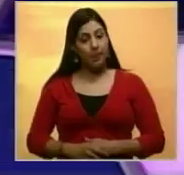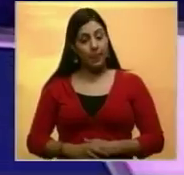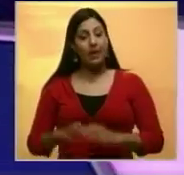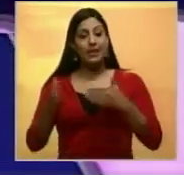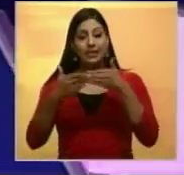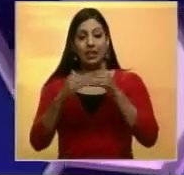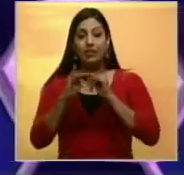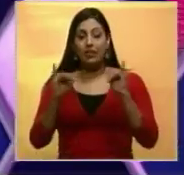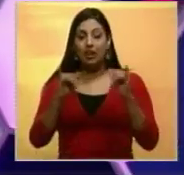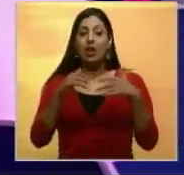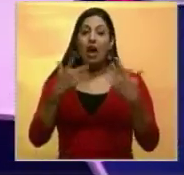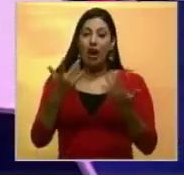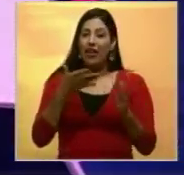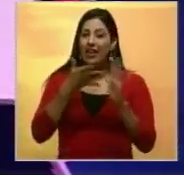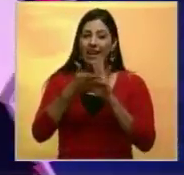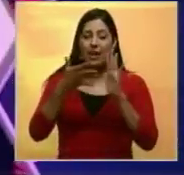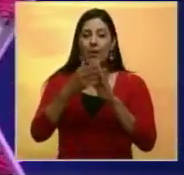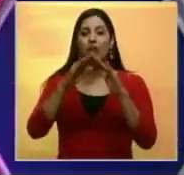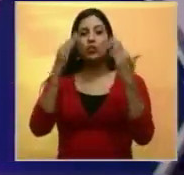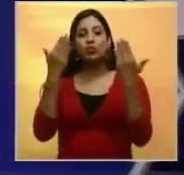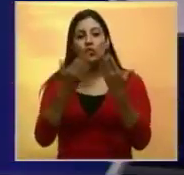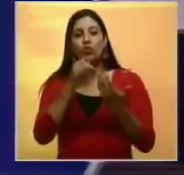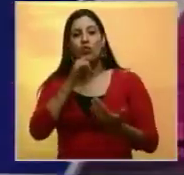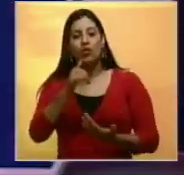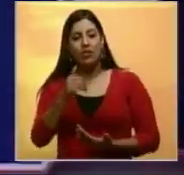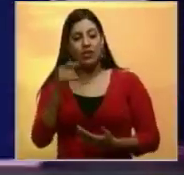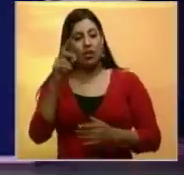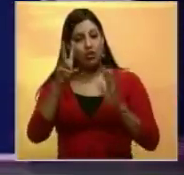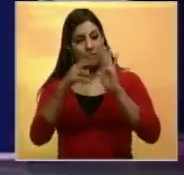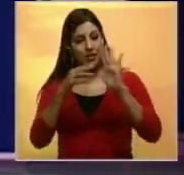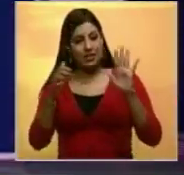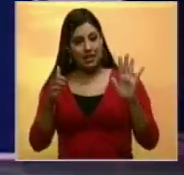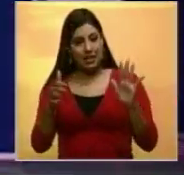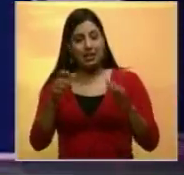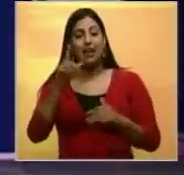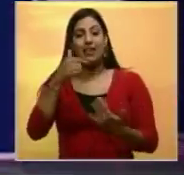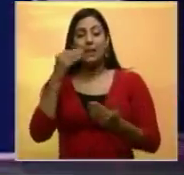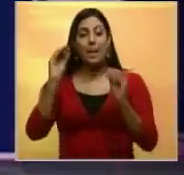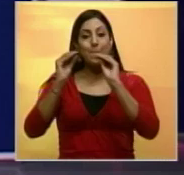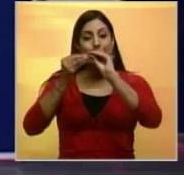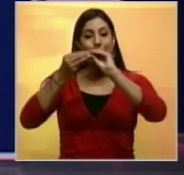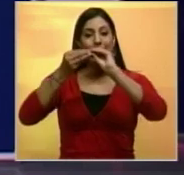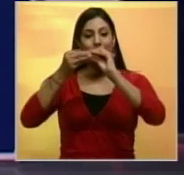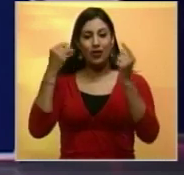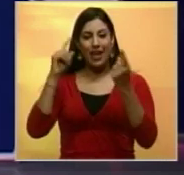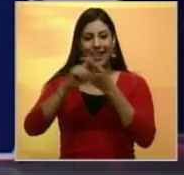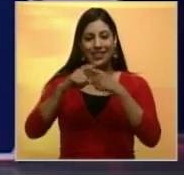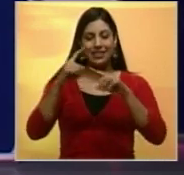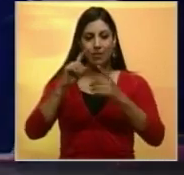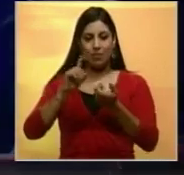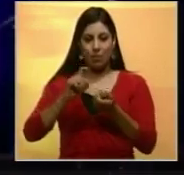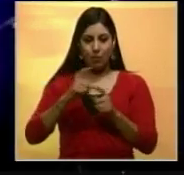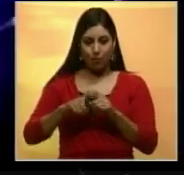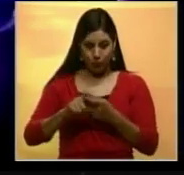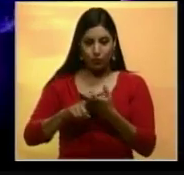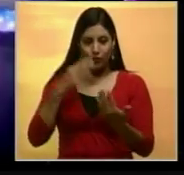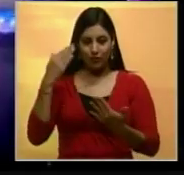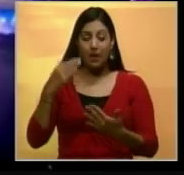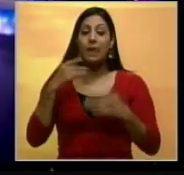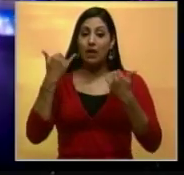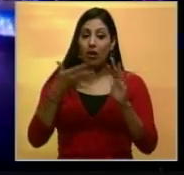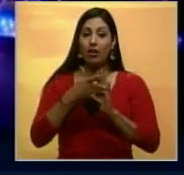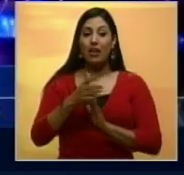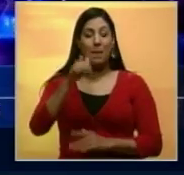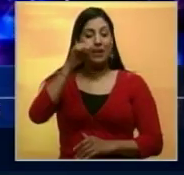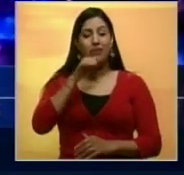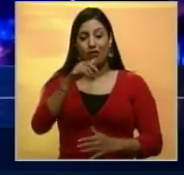Cerramos este recorrido con lo que fue noticia en el mundo del espectáculo en el 2016 con el beso de J-Lo y Marc Anthony. Lo más